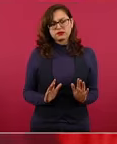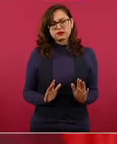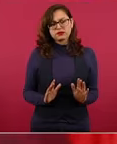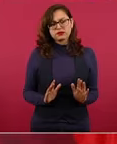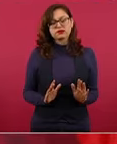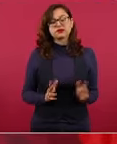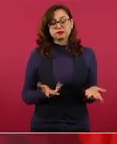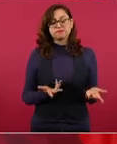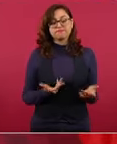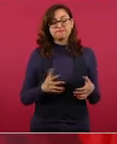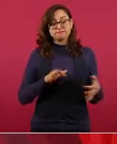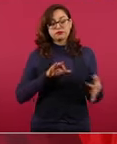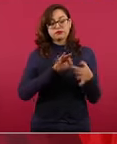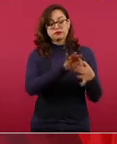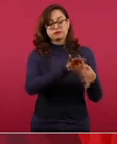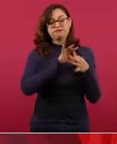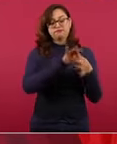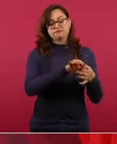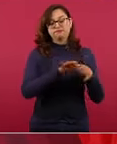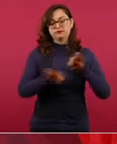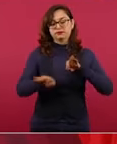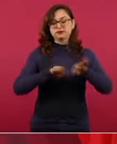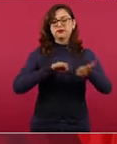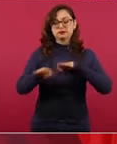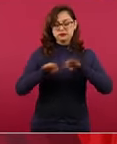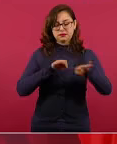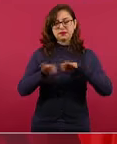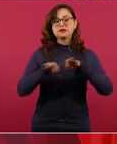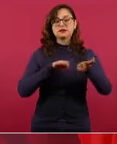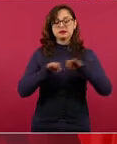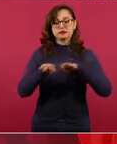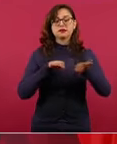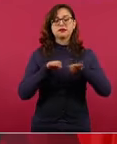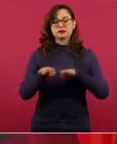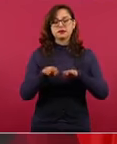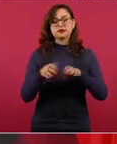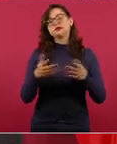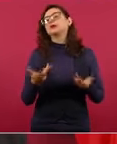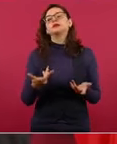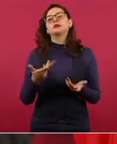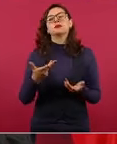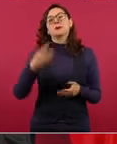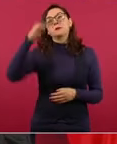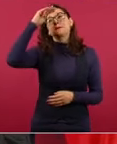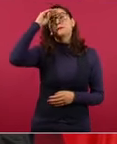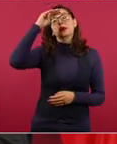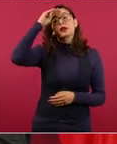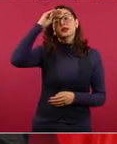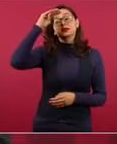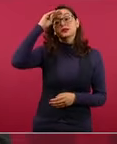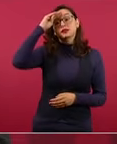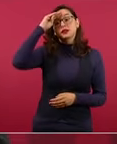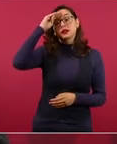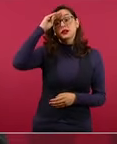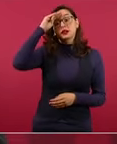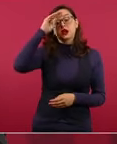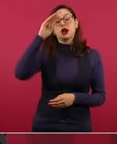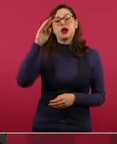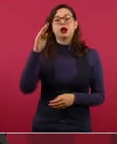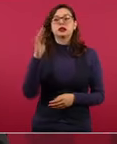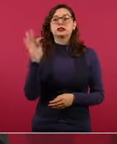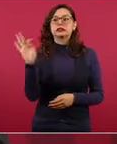conjunto con el presidente del aire que no estén pensando que